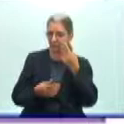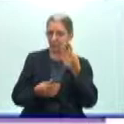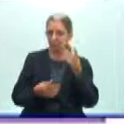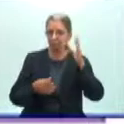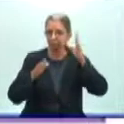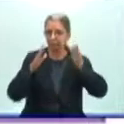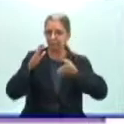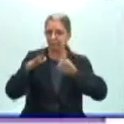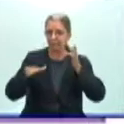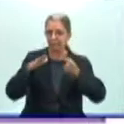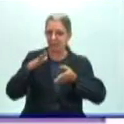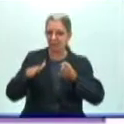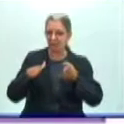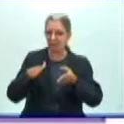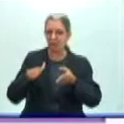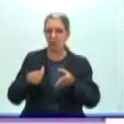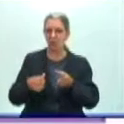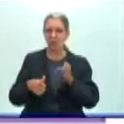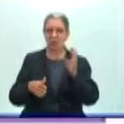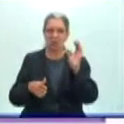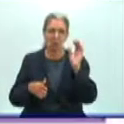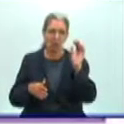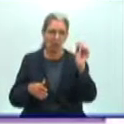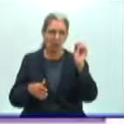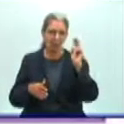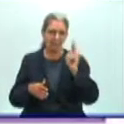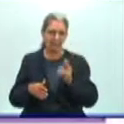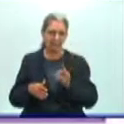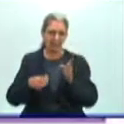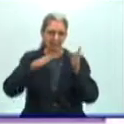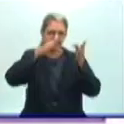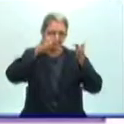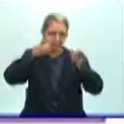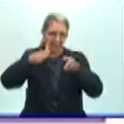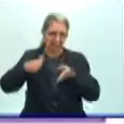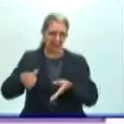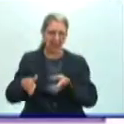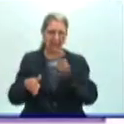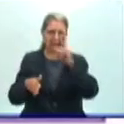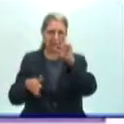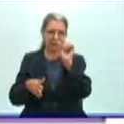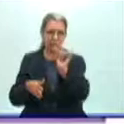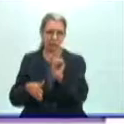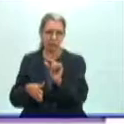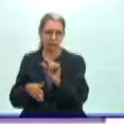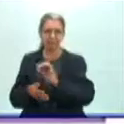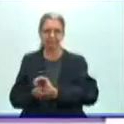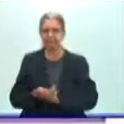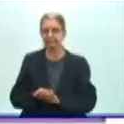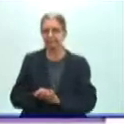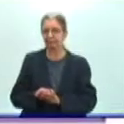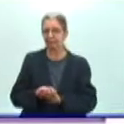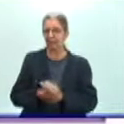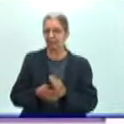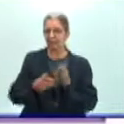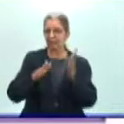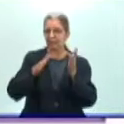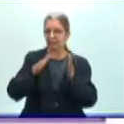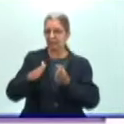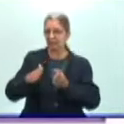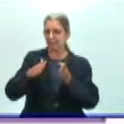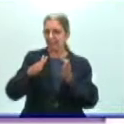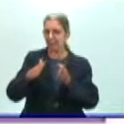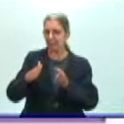segmento OP es paralelo al segmento RQ. Si estamos hablando de segmentos paralelos y